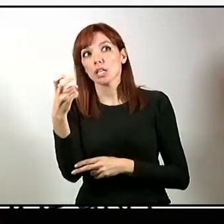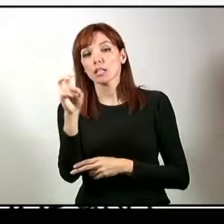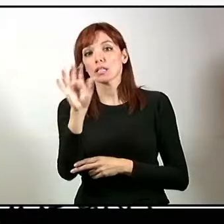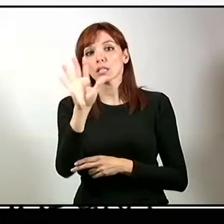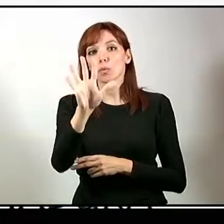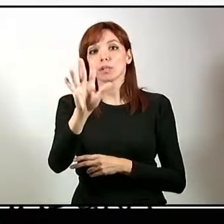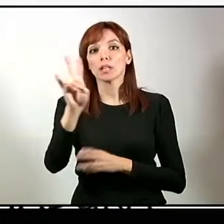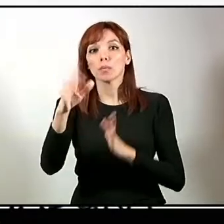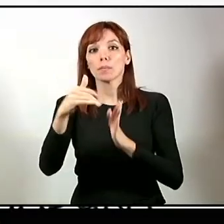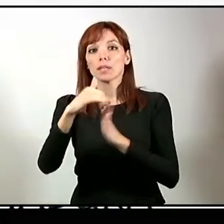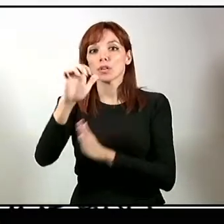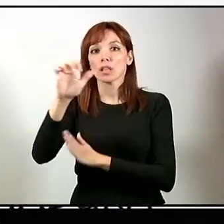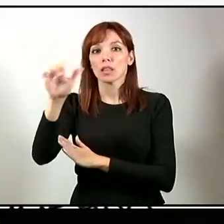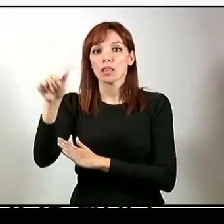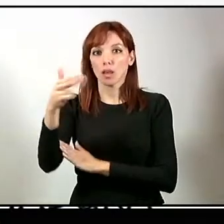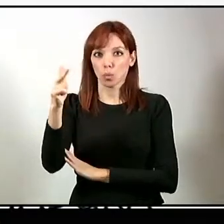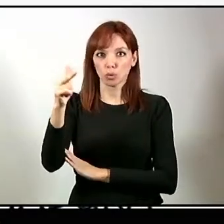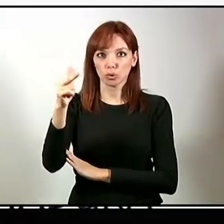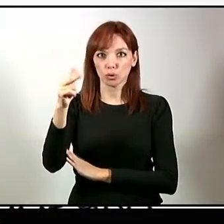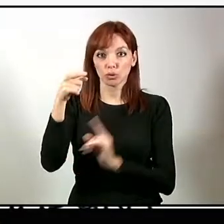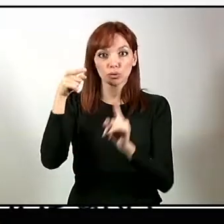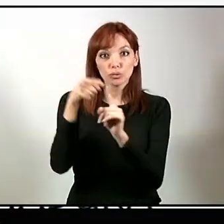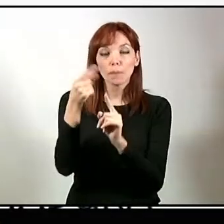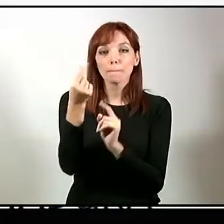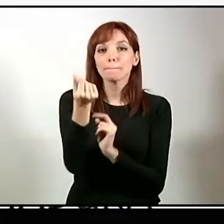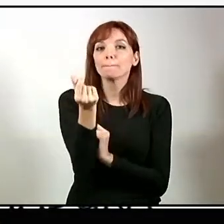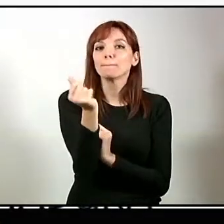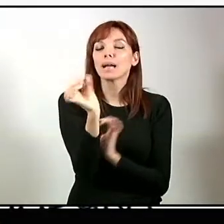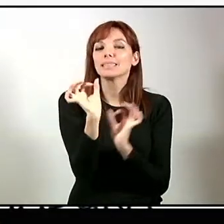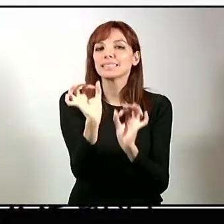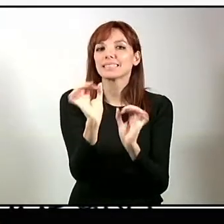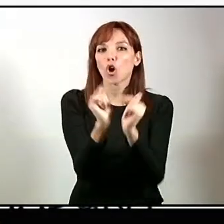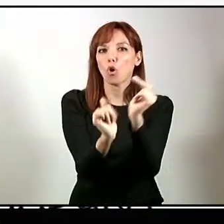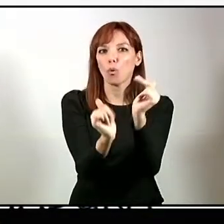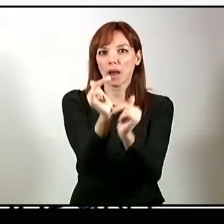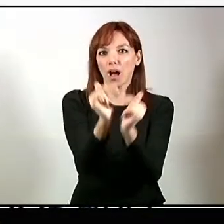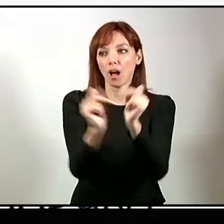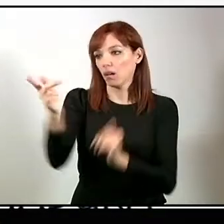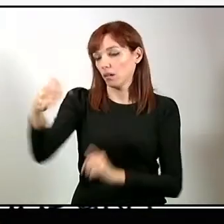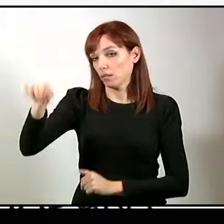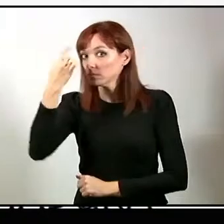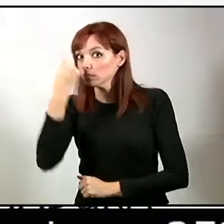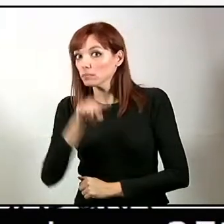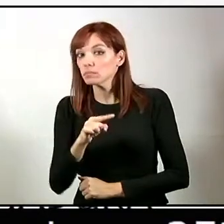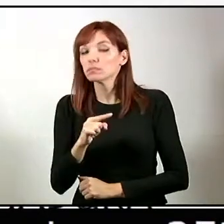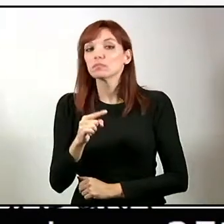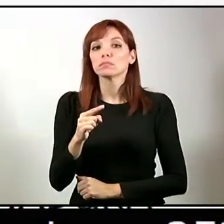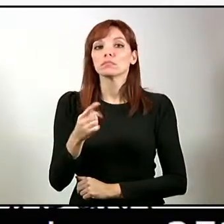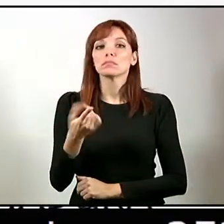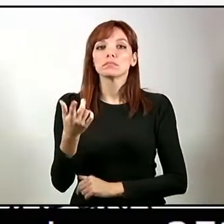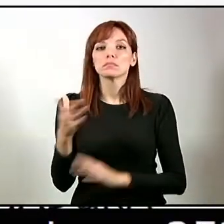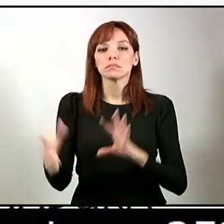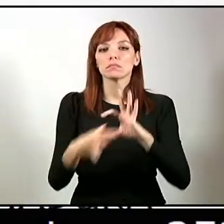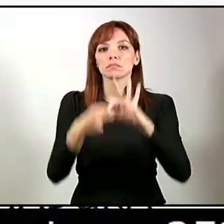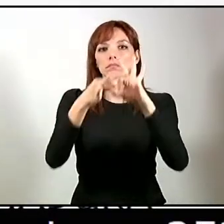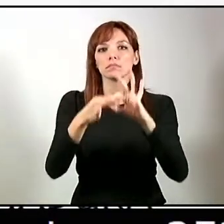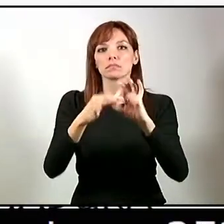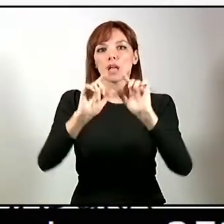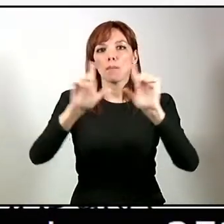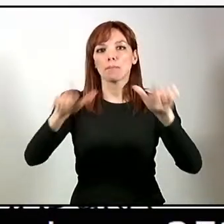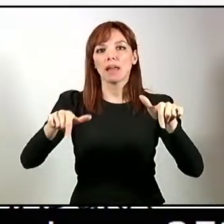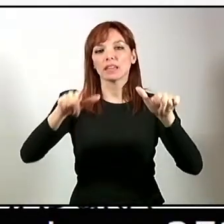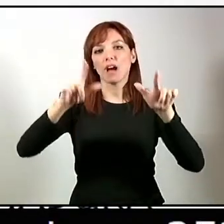252 millones vale esa obra. Sabéis que lleva aparejada una planta fotovoltaica,